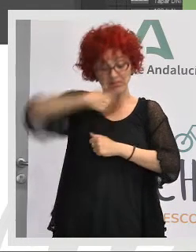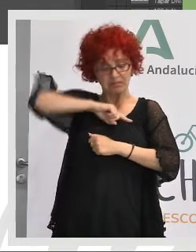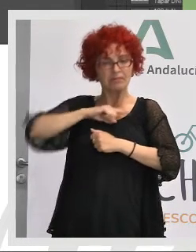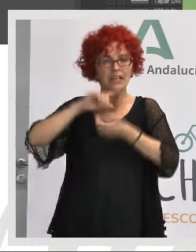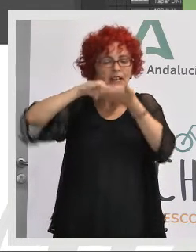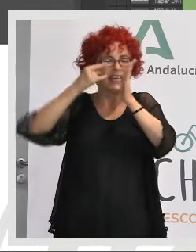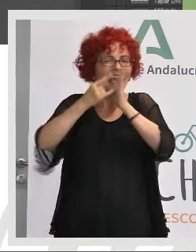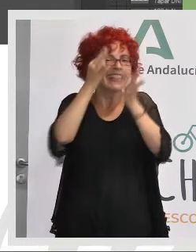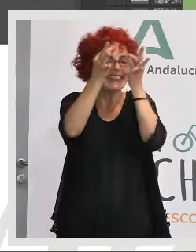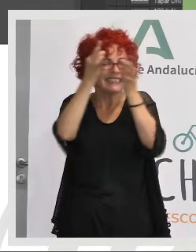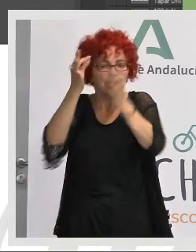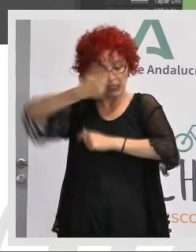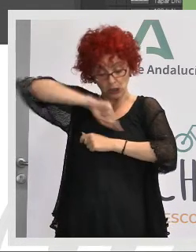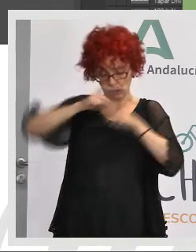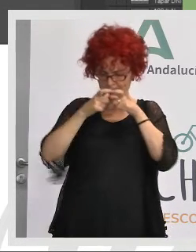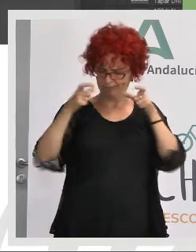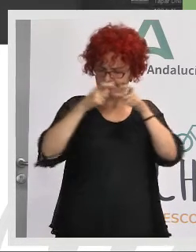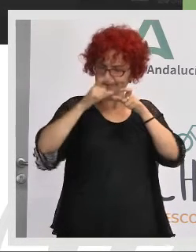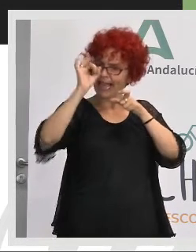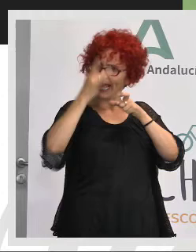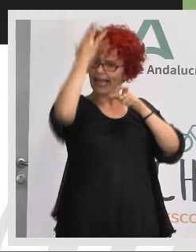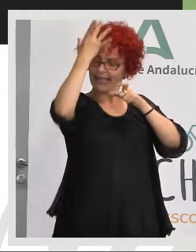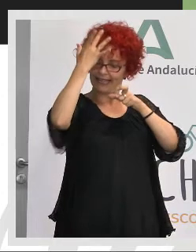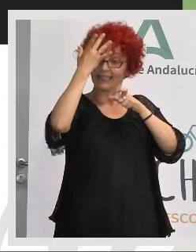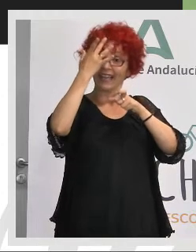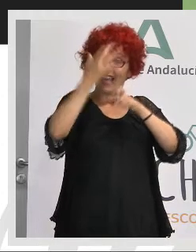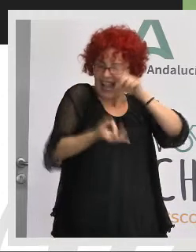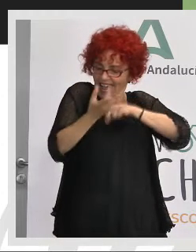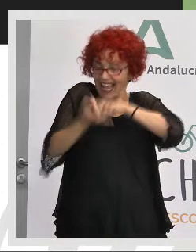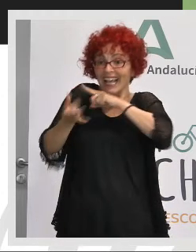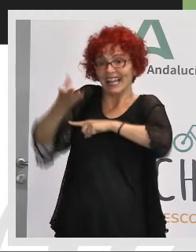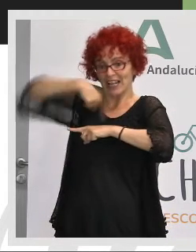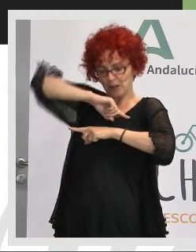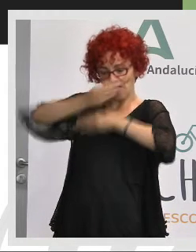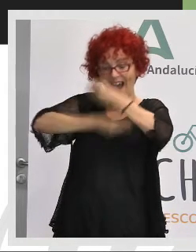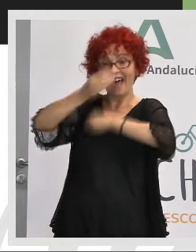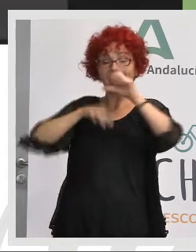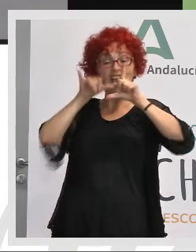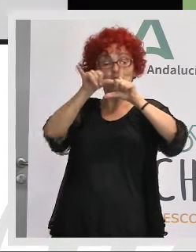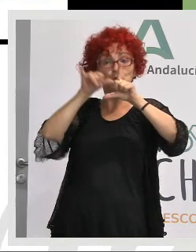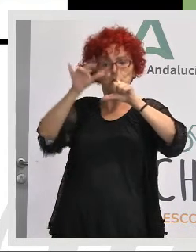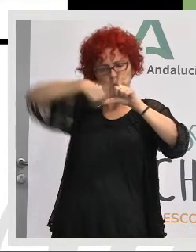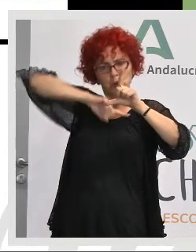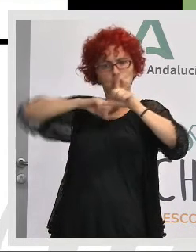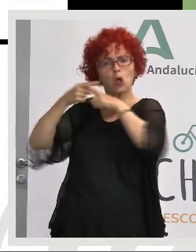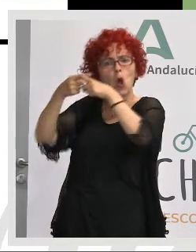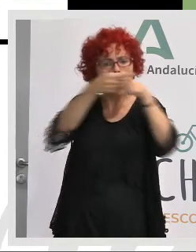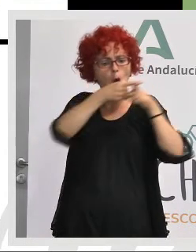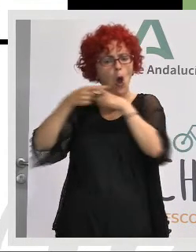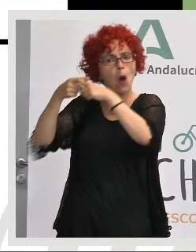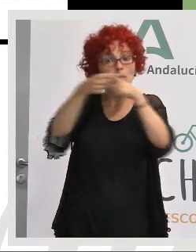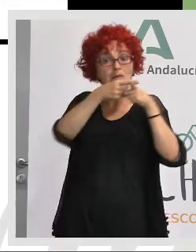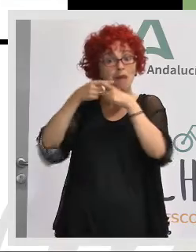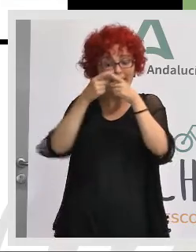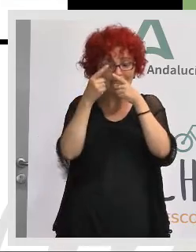Diseñamos y fabricamos nuestra tarjeta ciclista. Te lo contamos en YouTube. Te compartimos los archivos por si